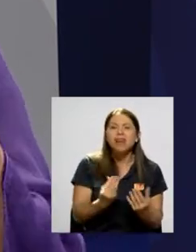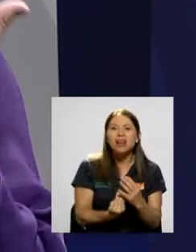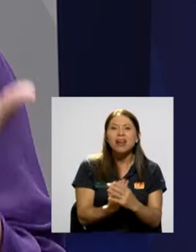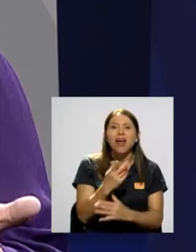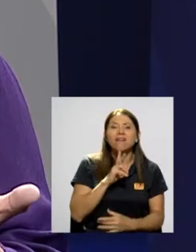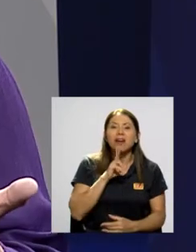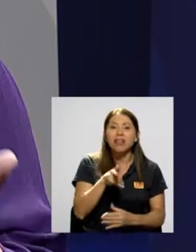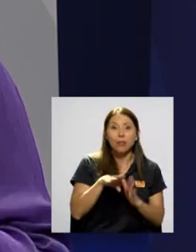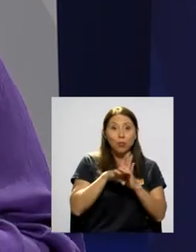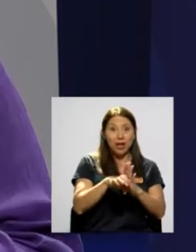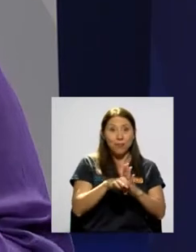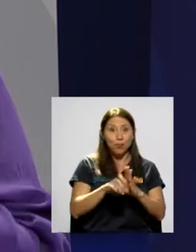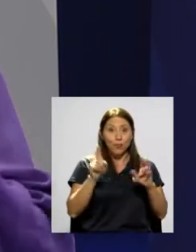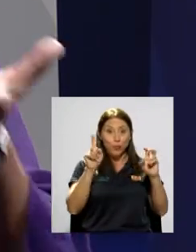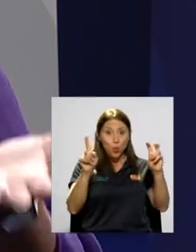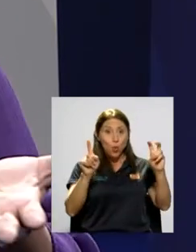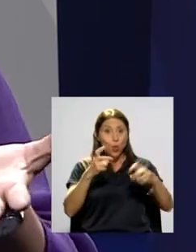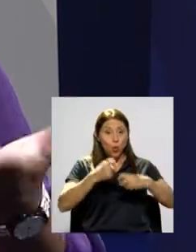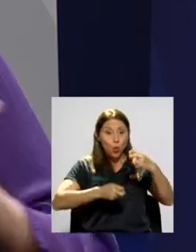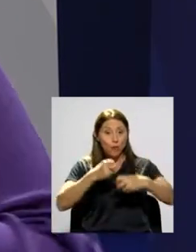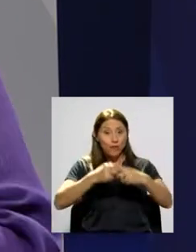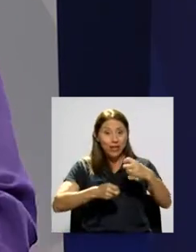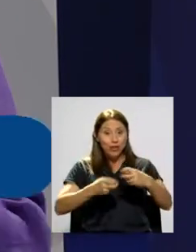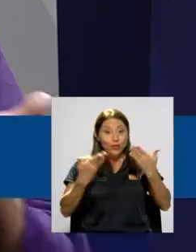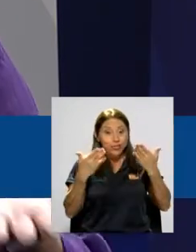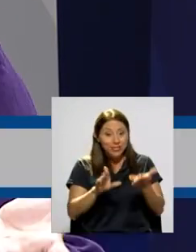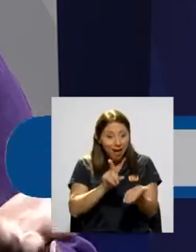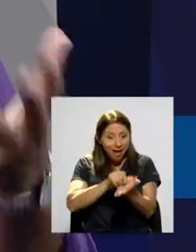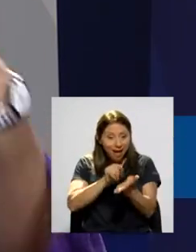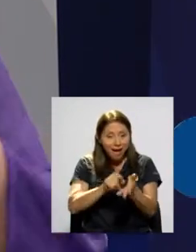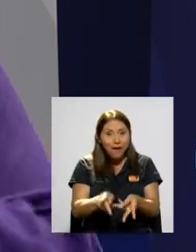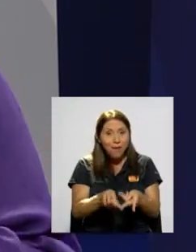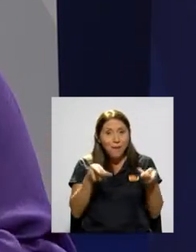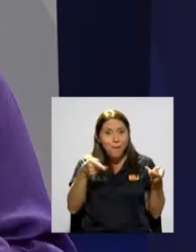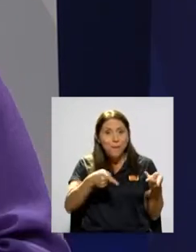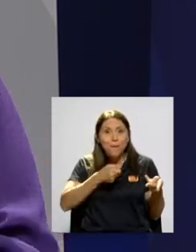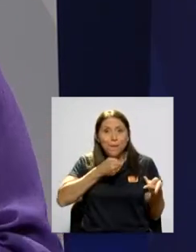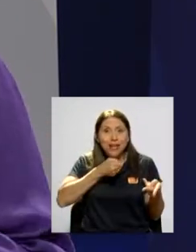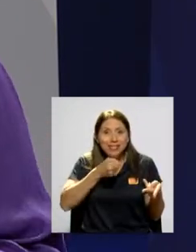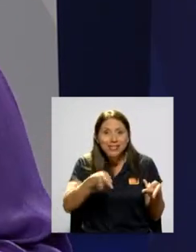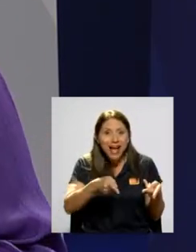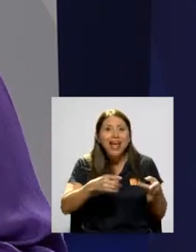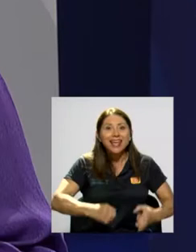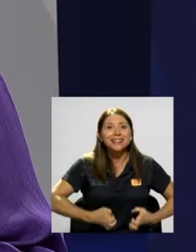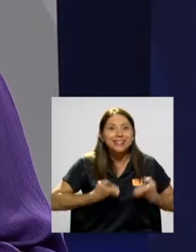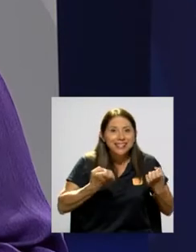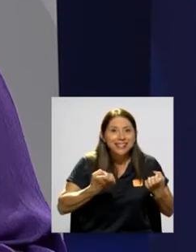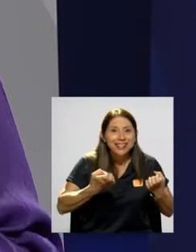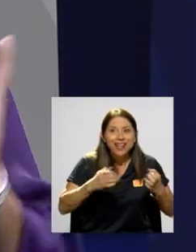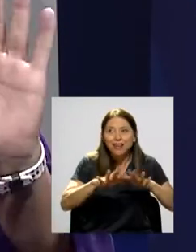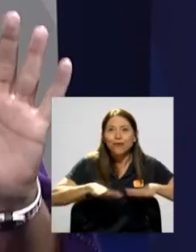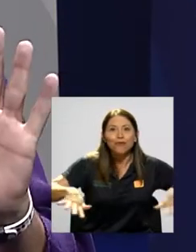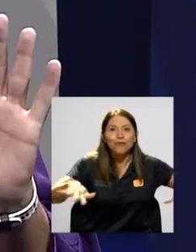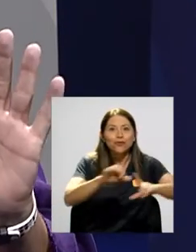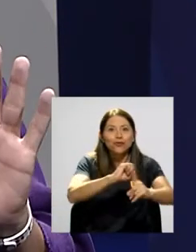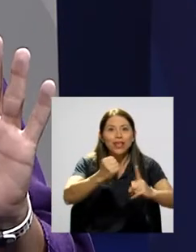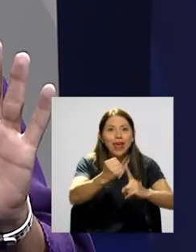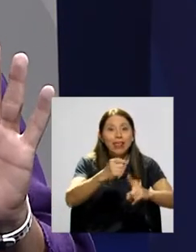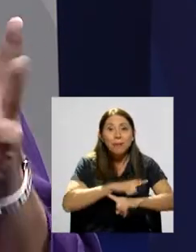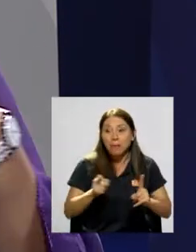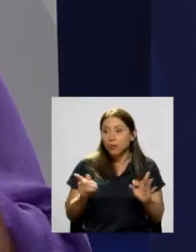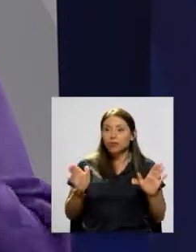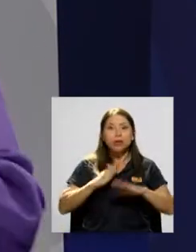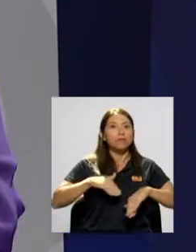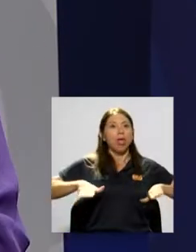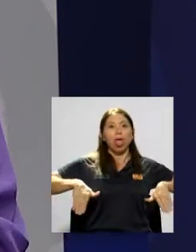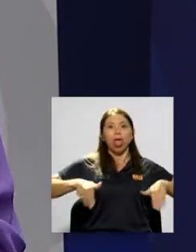está colocado en prensa, ese conflicto existe. Uh-huh. Existe en el imaginario social, uh-huh, en la discusión de la agenda. Si no está colocado en prensa, el conflicto no existe.